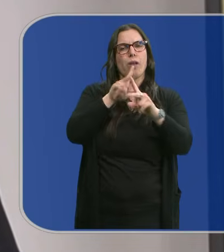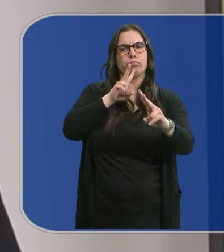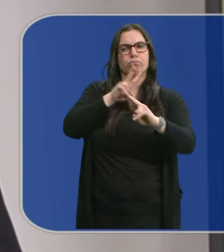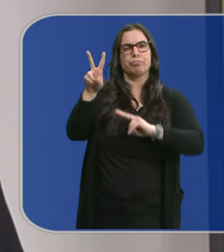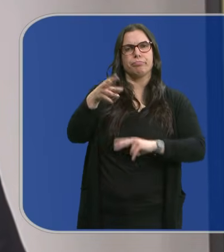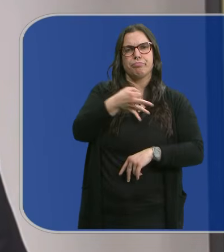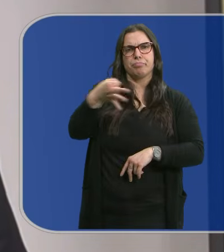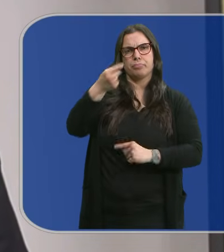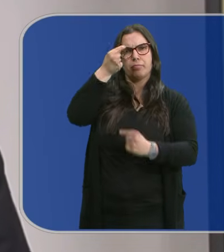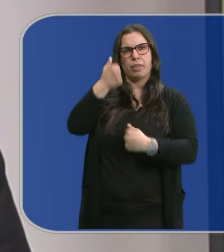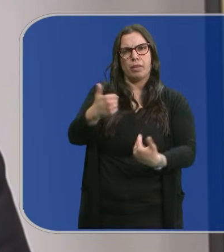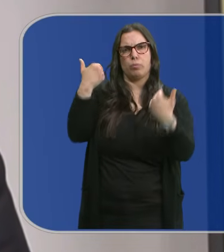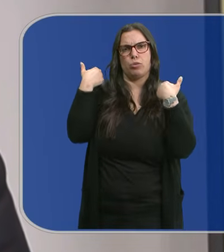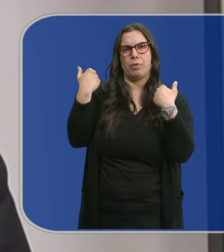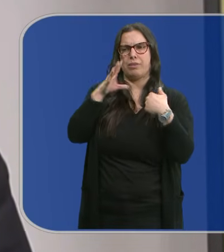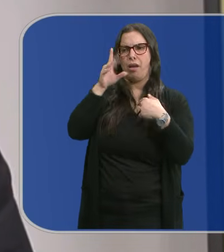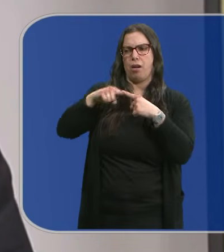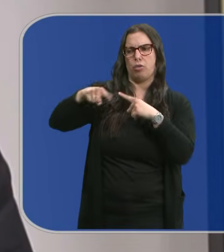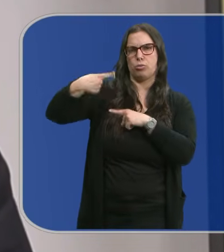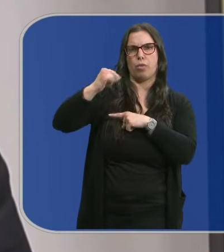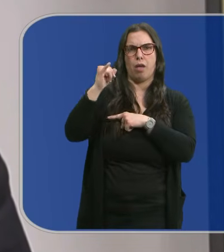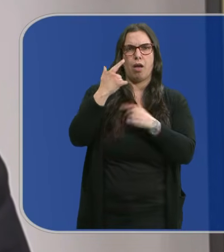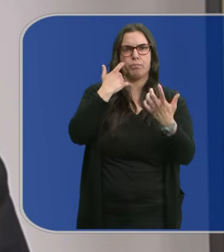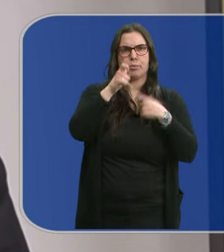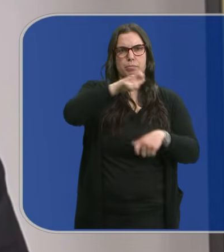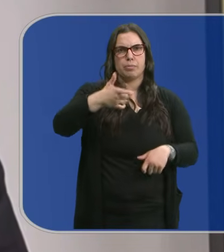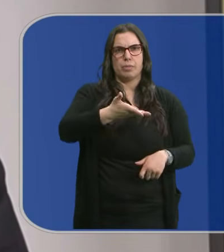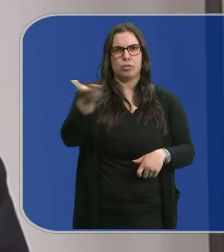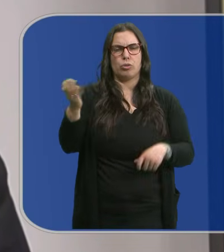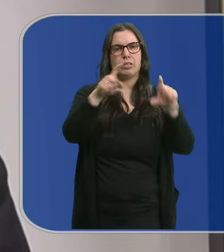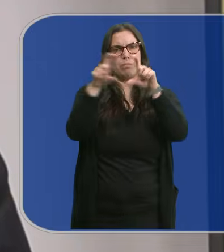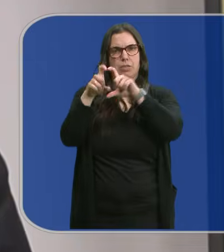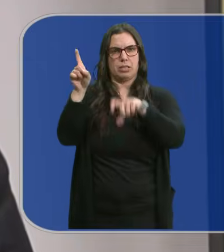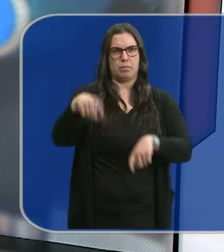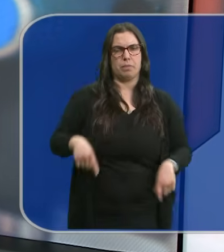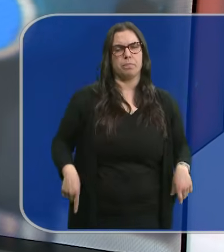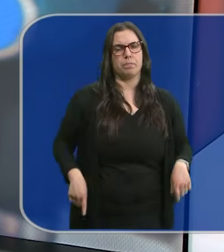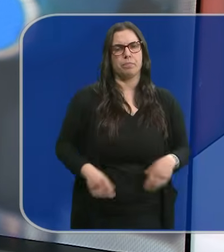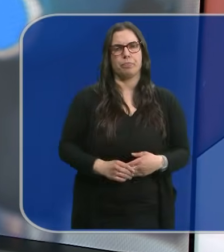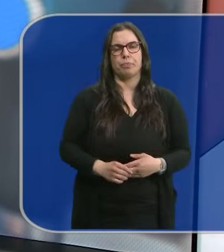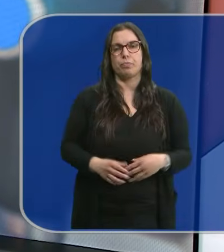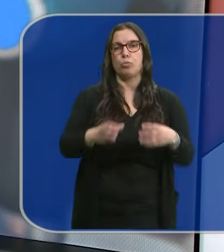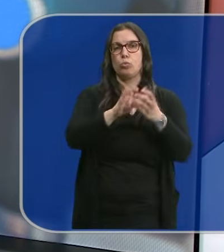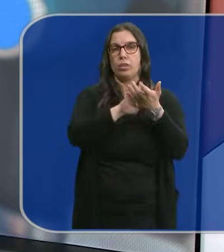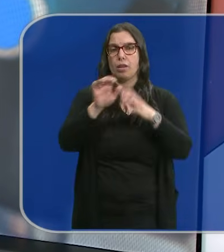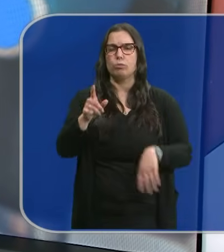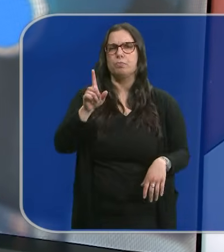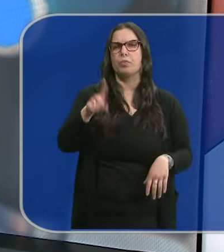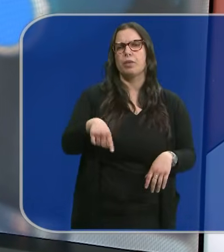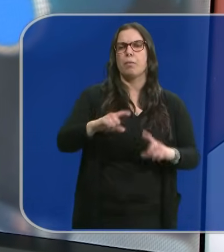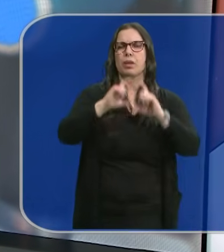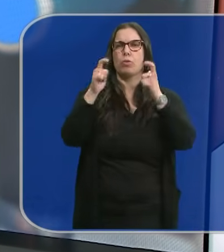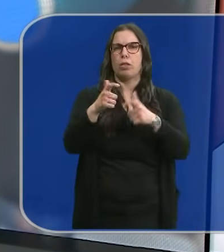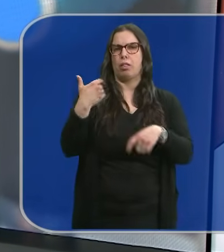con responsabilidad a los efectos que ya están notando nuestros ciudadanos y nuestras empresas. La Junta de Castilla y León también